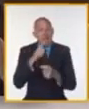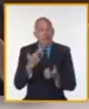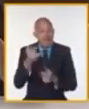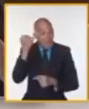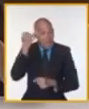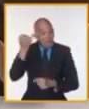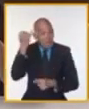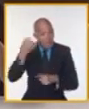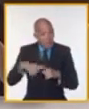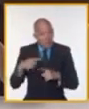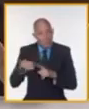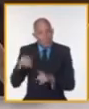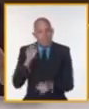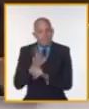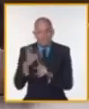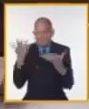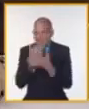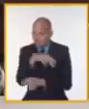por el partido.